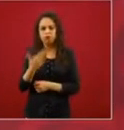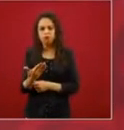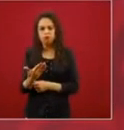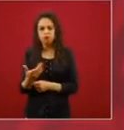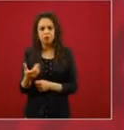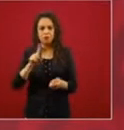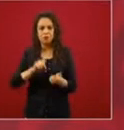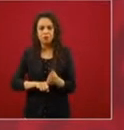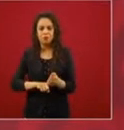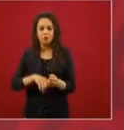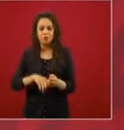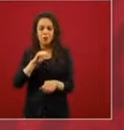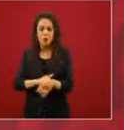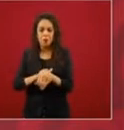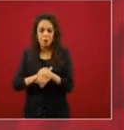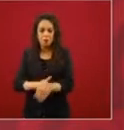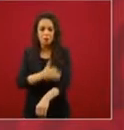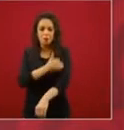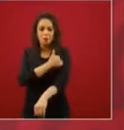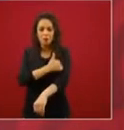puro influyentismo.